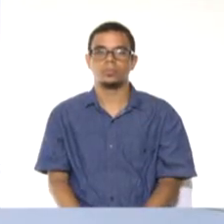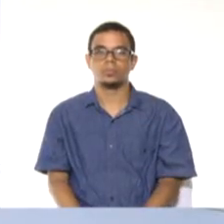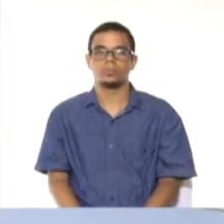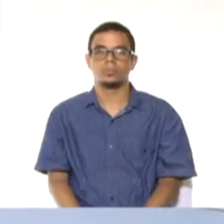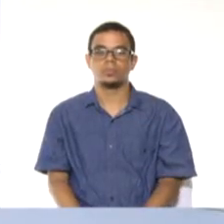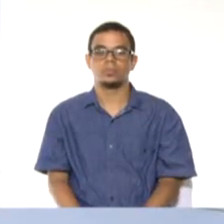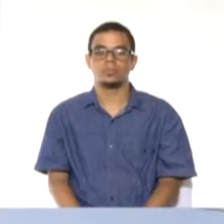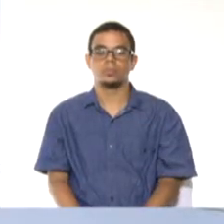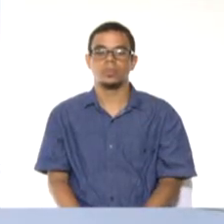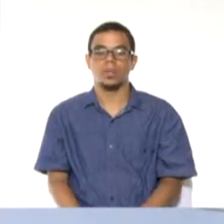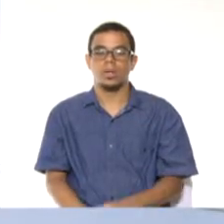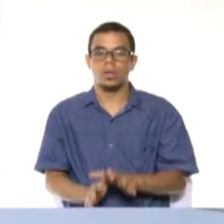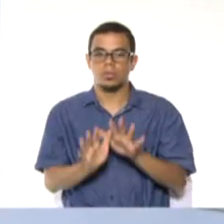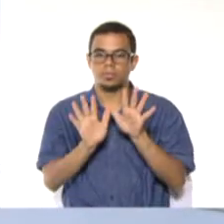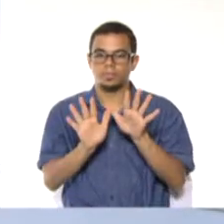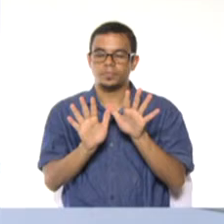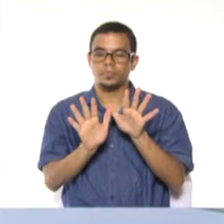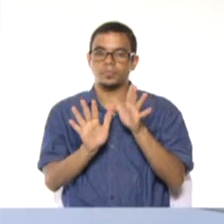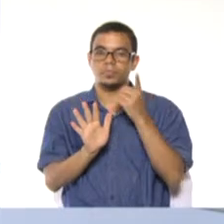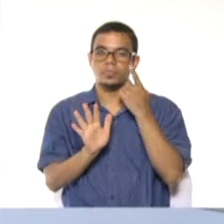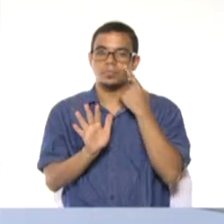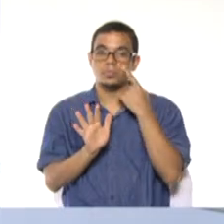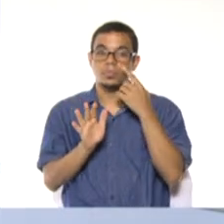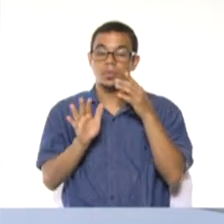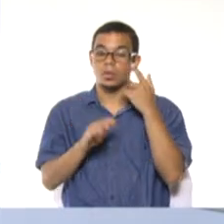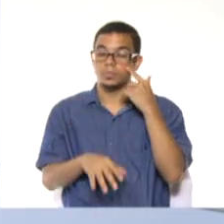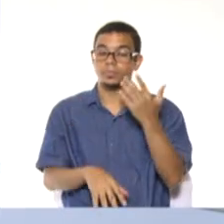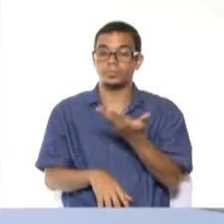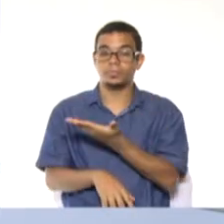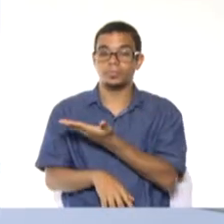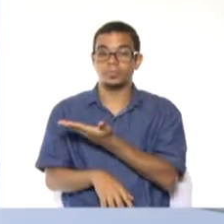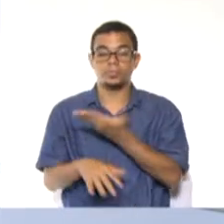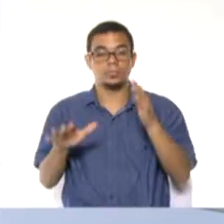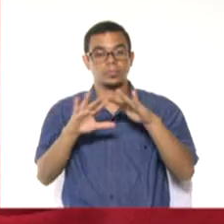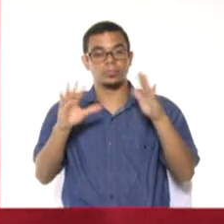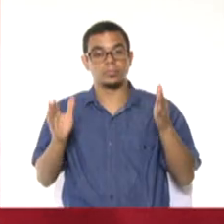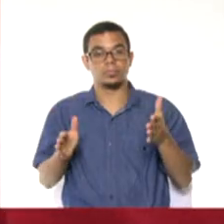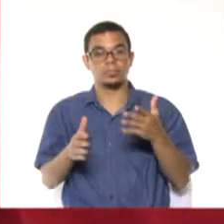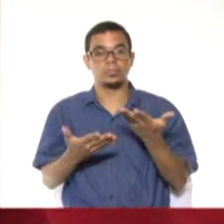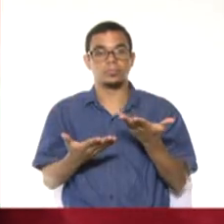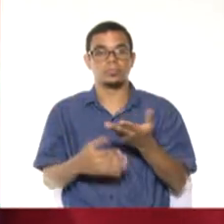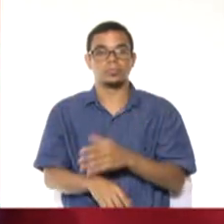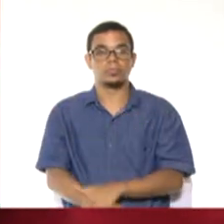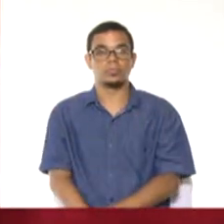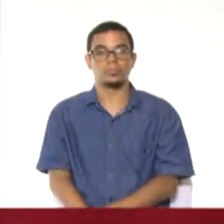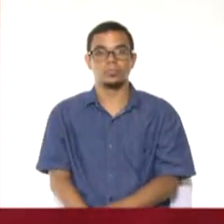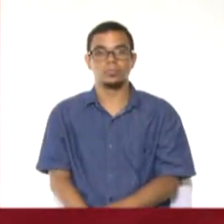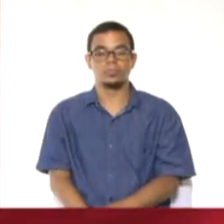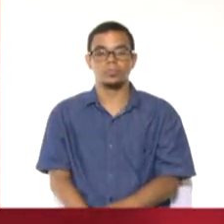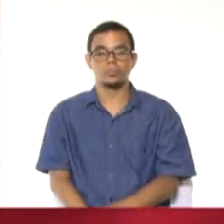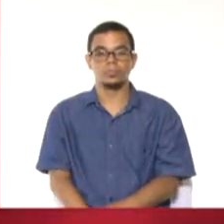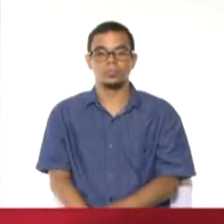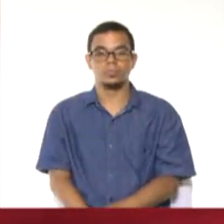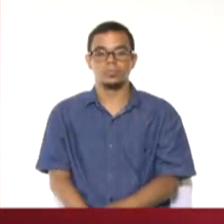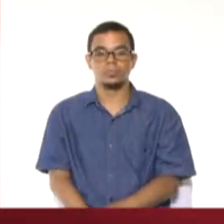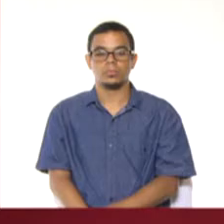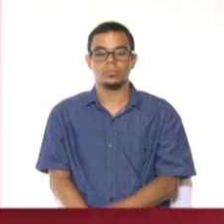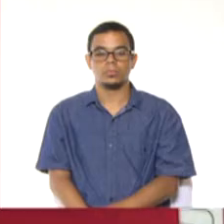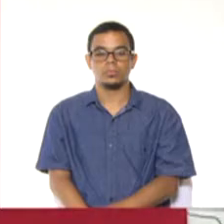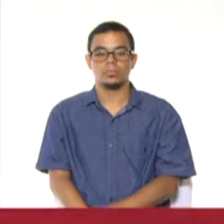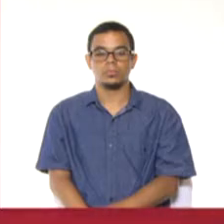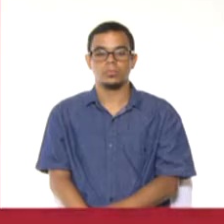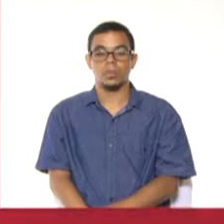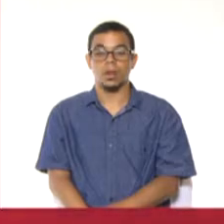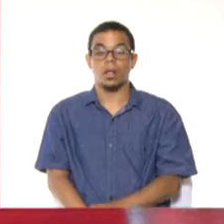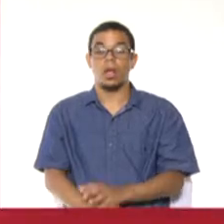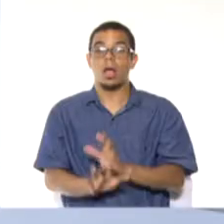acá, aquí en nuestro carrito tenemos otros elementos. Veamos. A ver.